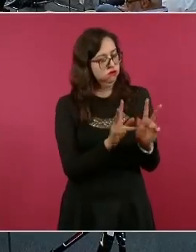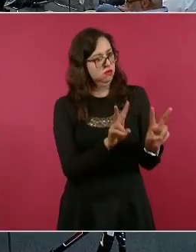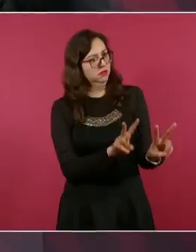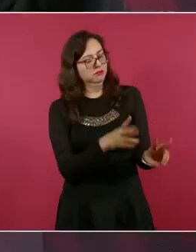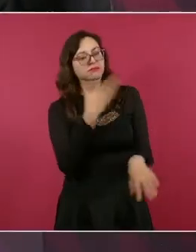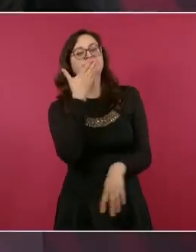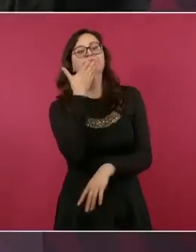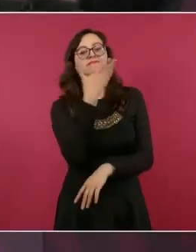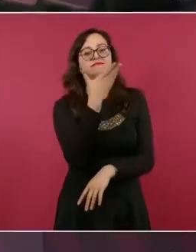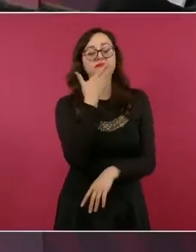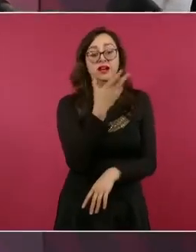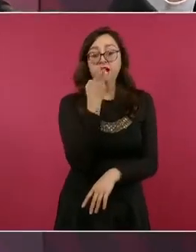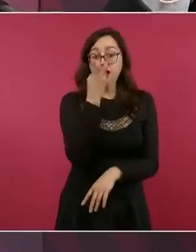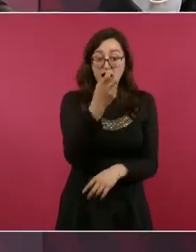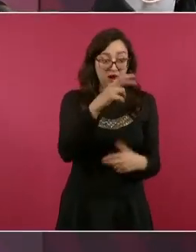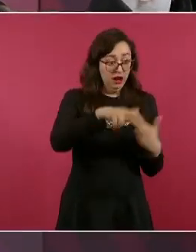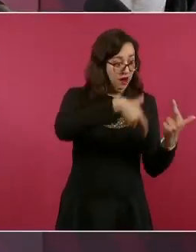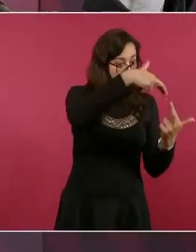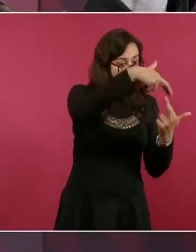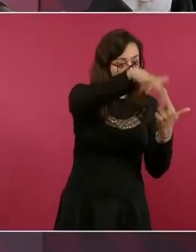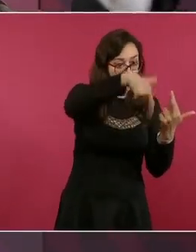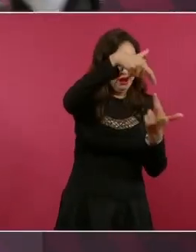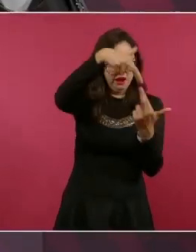y así regionalmente